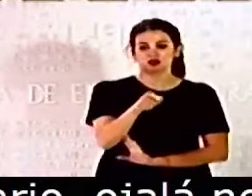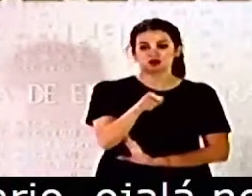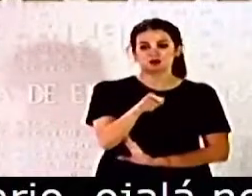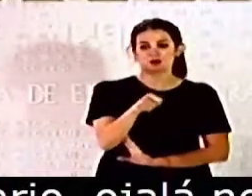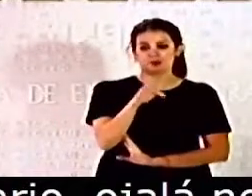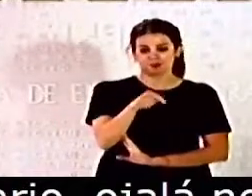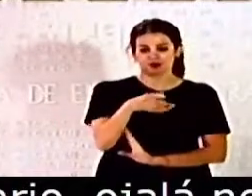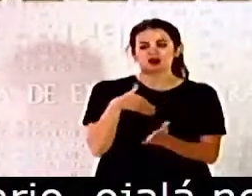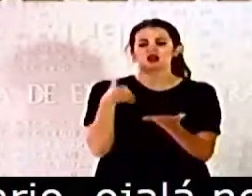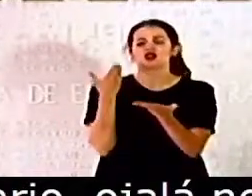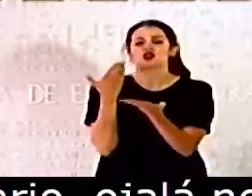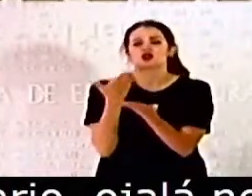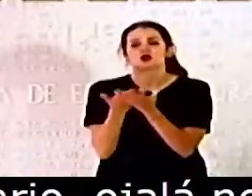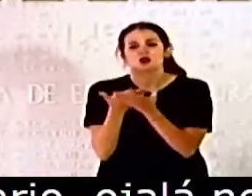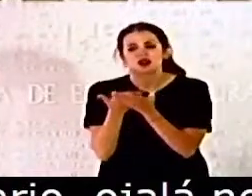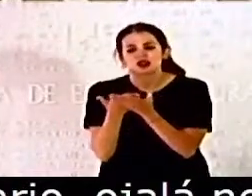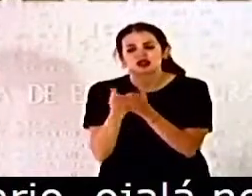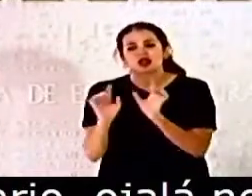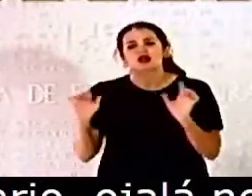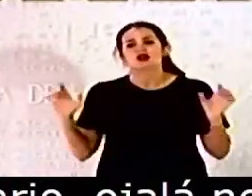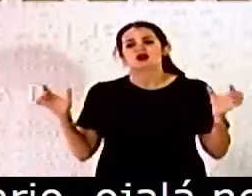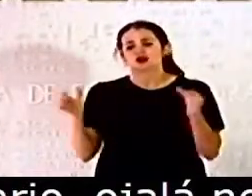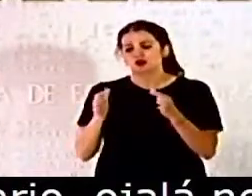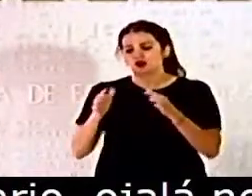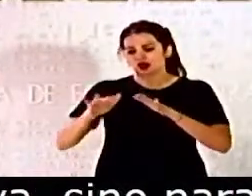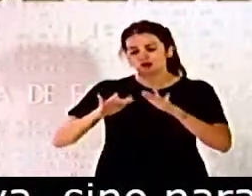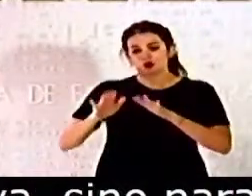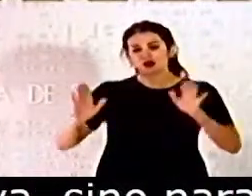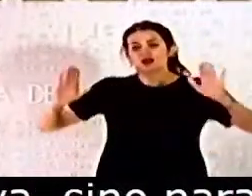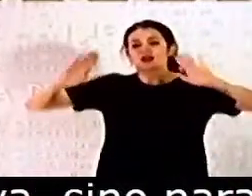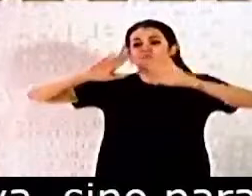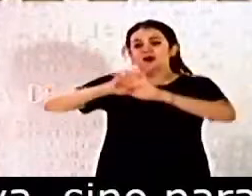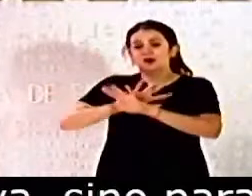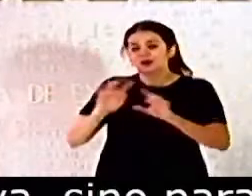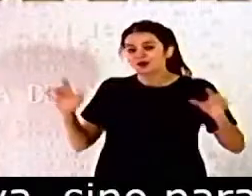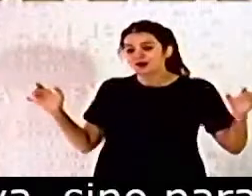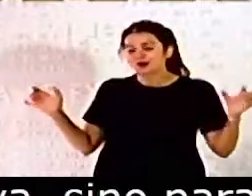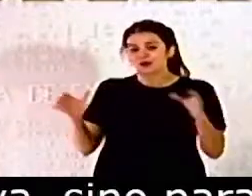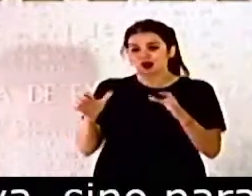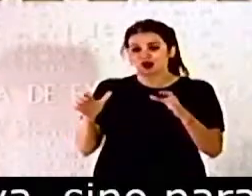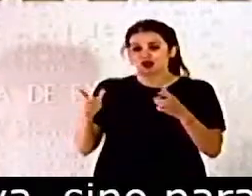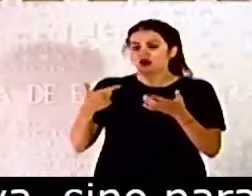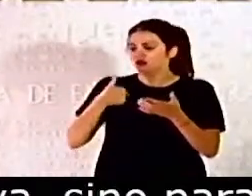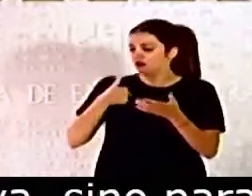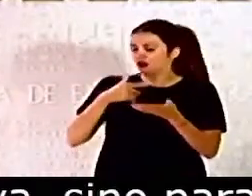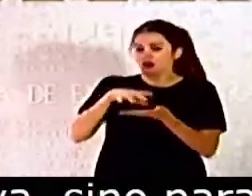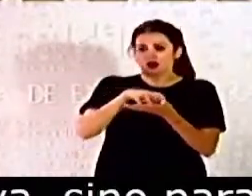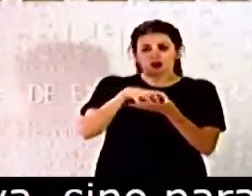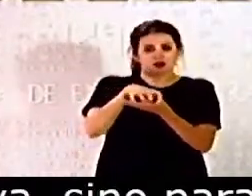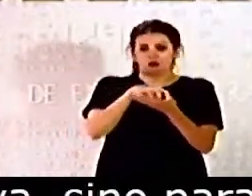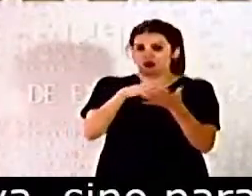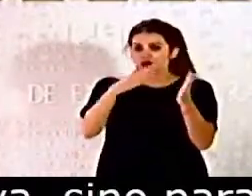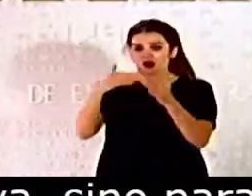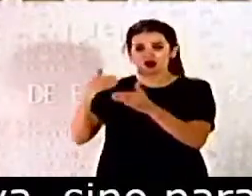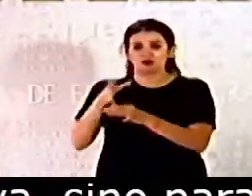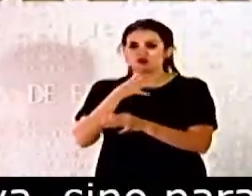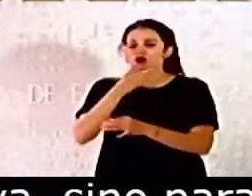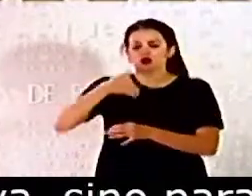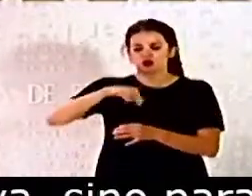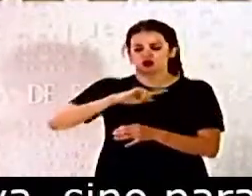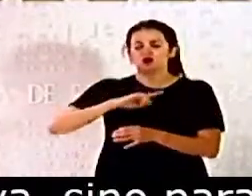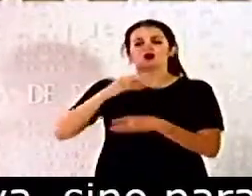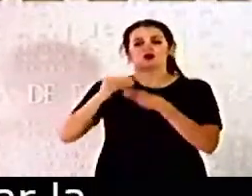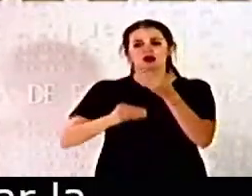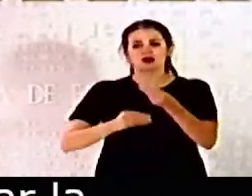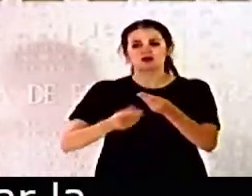que solicitar de nuevo la reducción de la movilidad nocturna, que no dude nadie que lo haríamos, pero ahora con elementos de